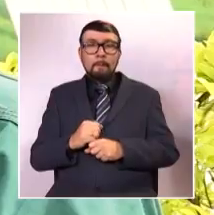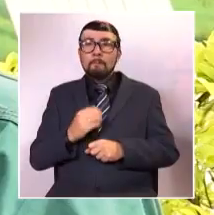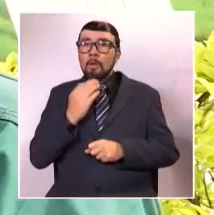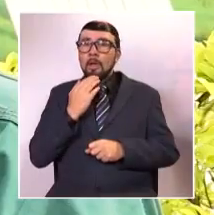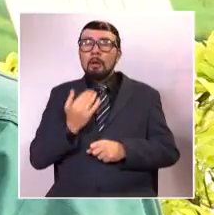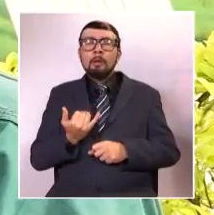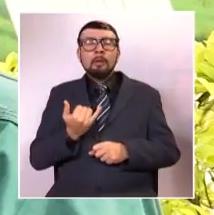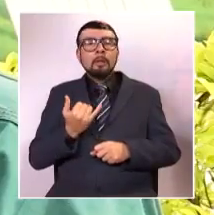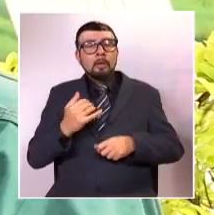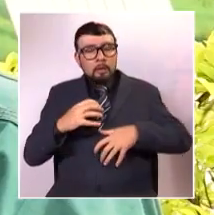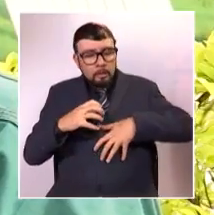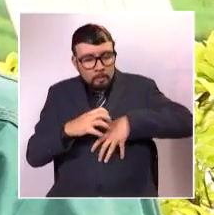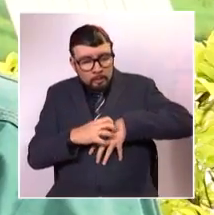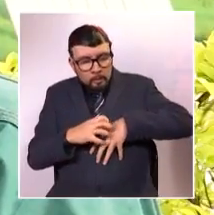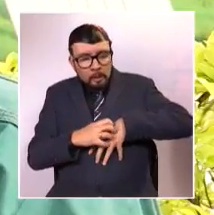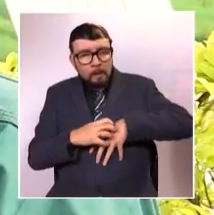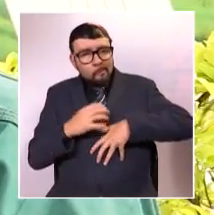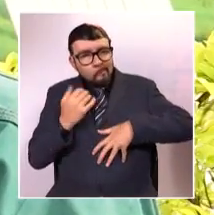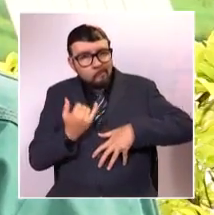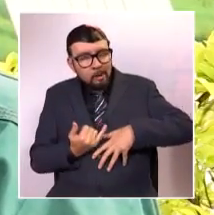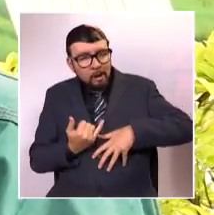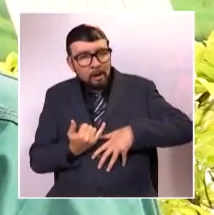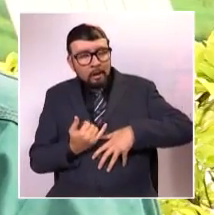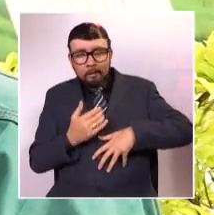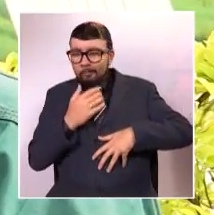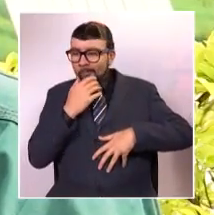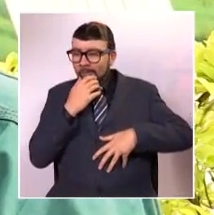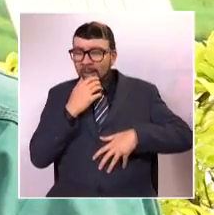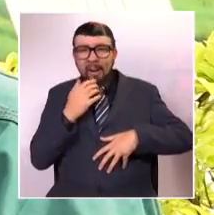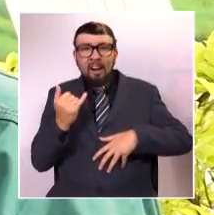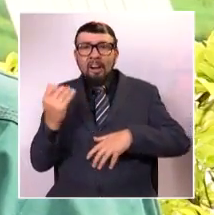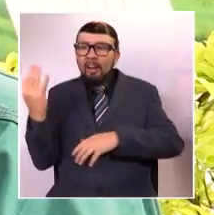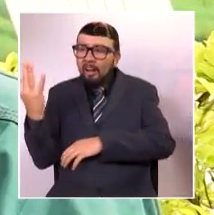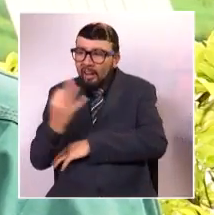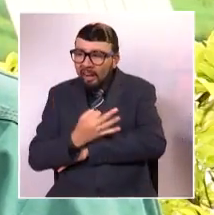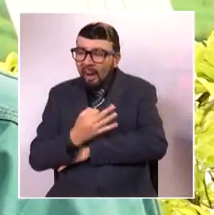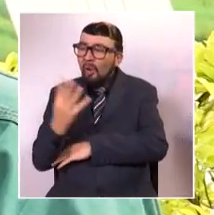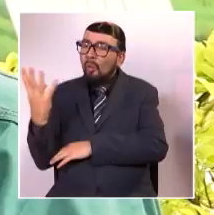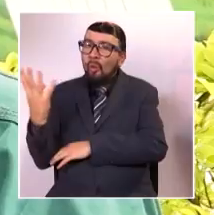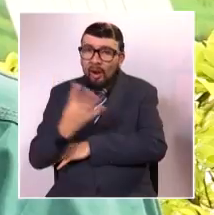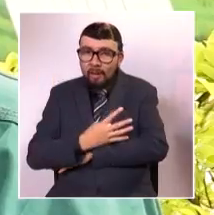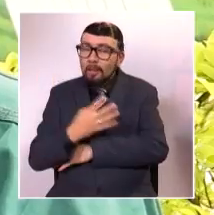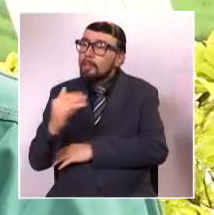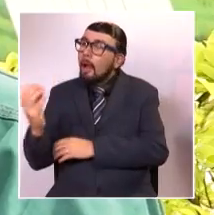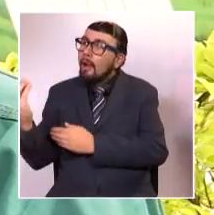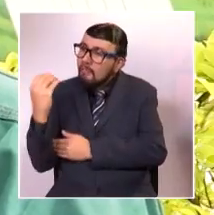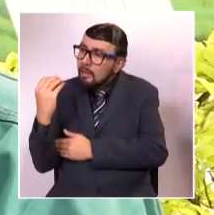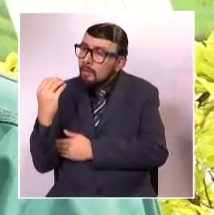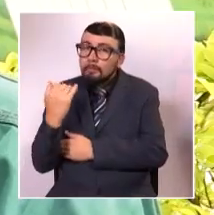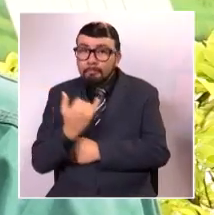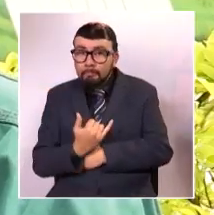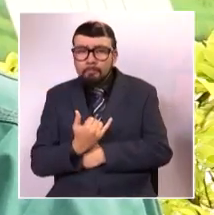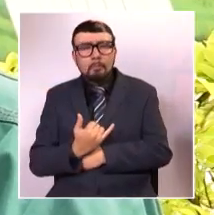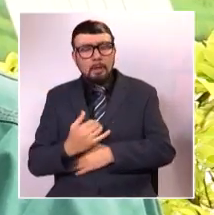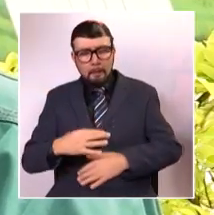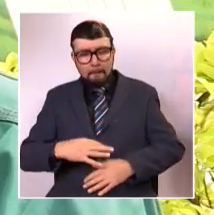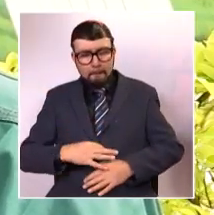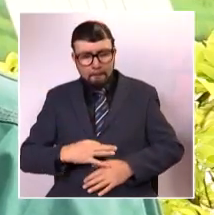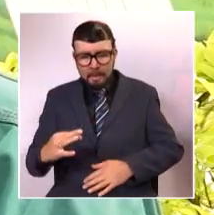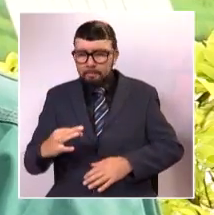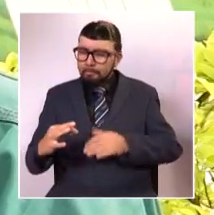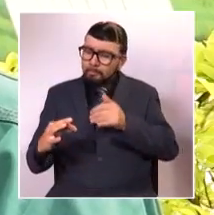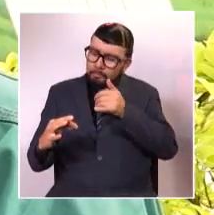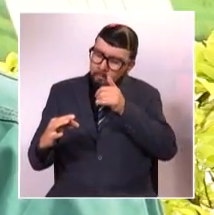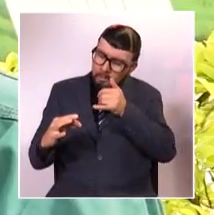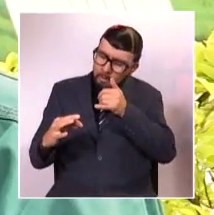encontrando una masa y prácticamente que a los 3 días, a los 4 días máximo, ya le estamos haciendo una punción a esa